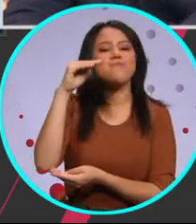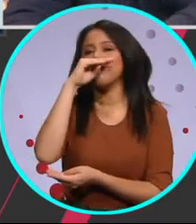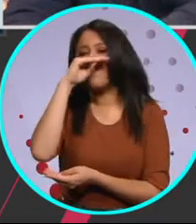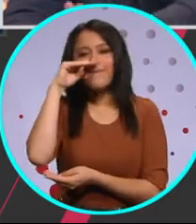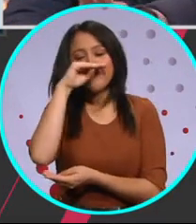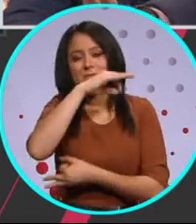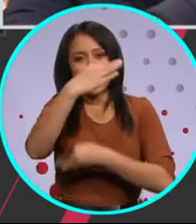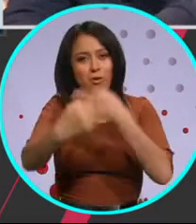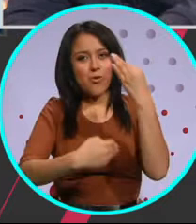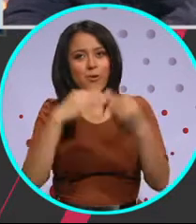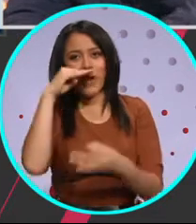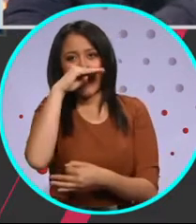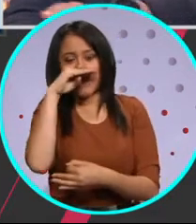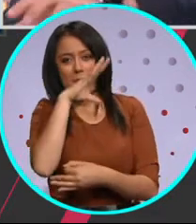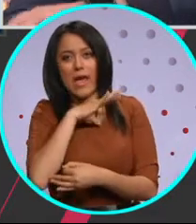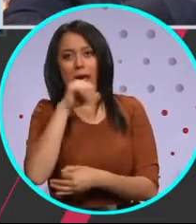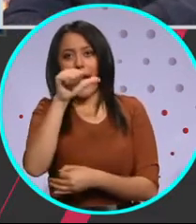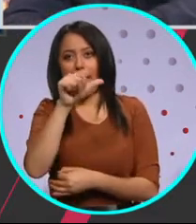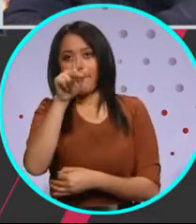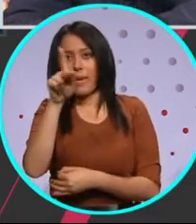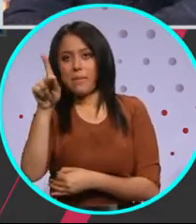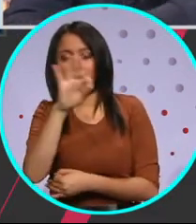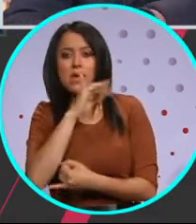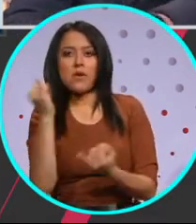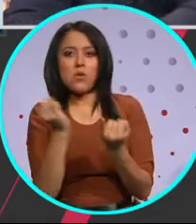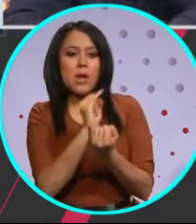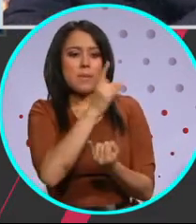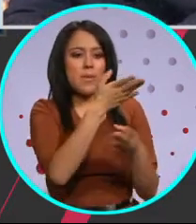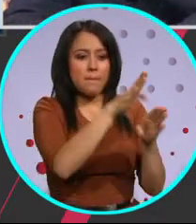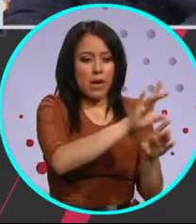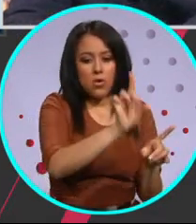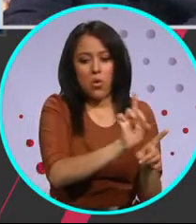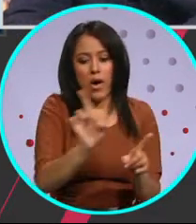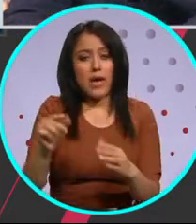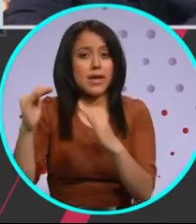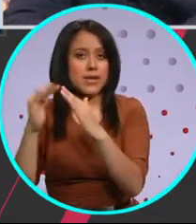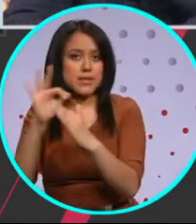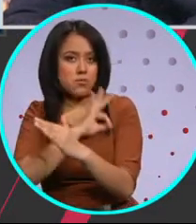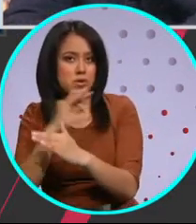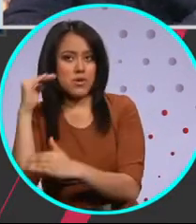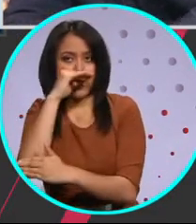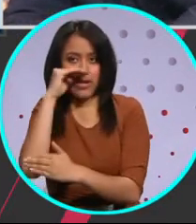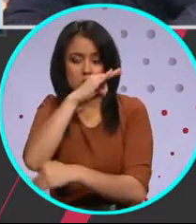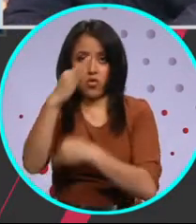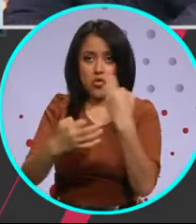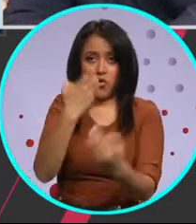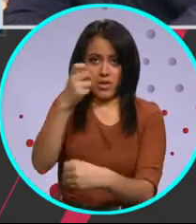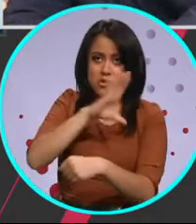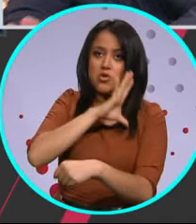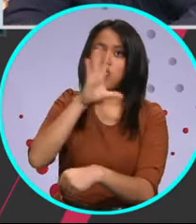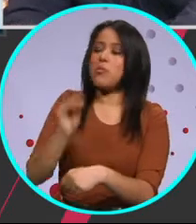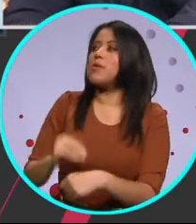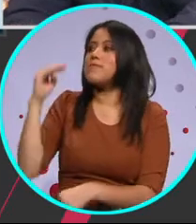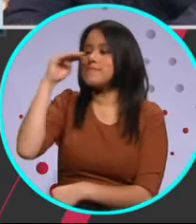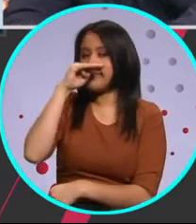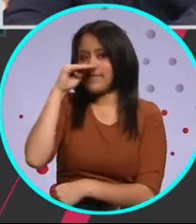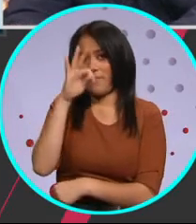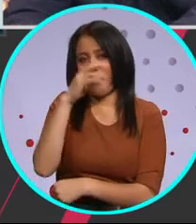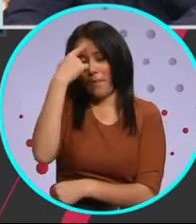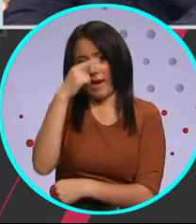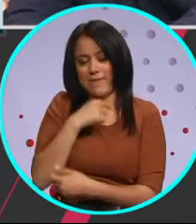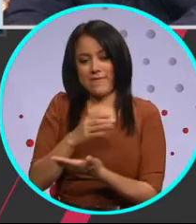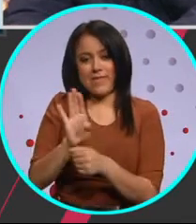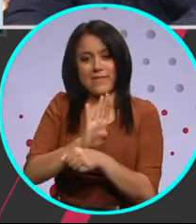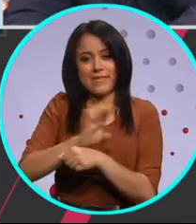entra en la ciudad en la aplicación es gratuita el traslado a bancos todos los servicios que prestan la secretaria de seguridad pública son gratuitos y en beneficio de